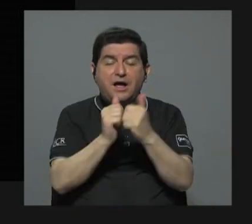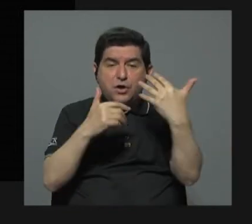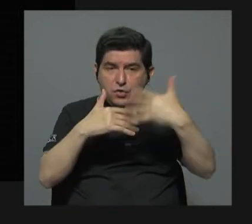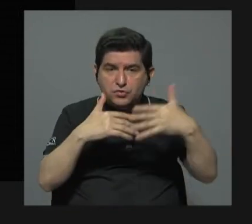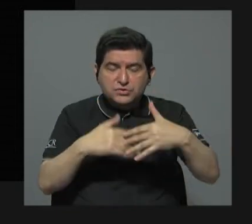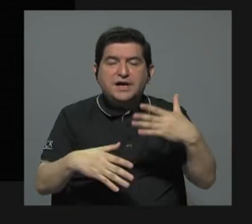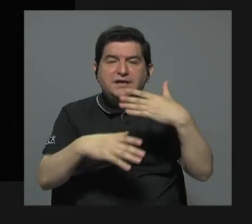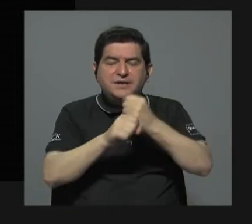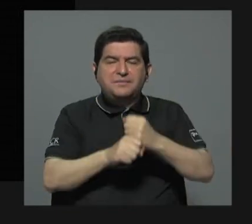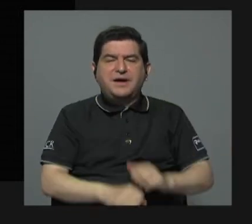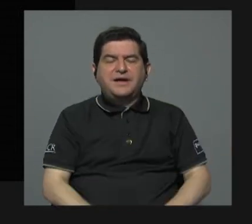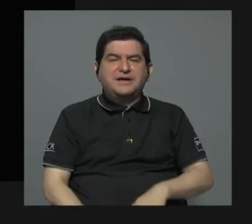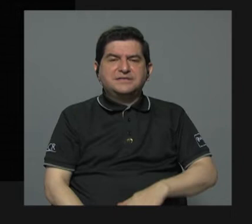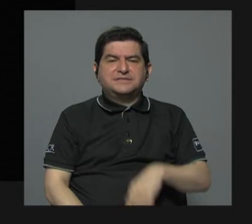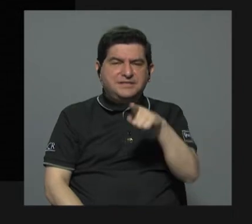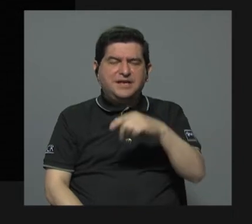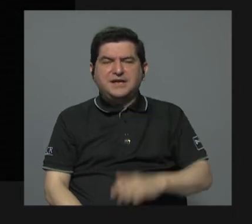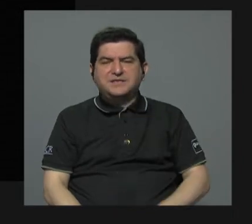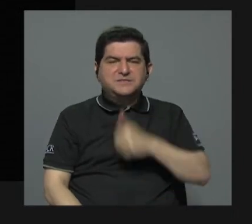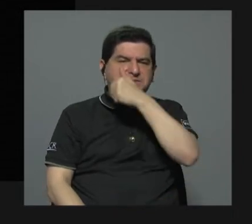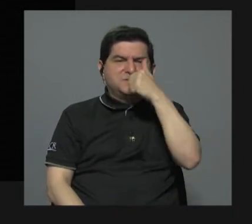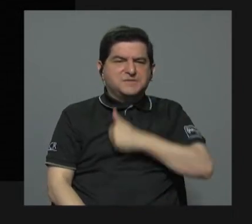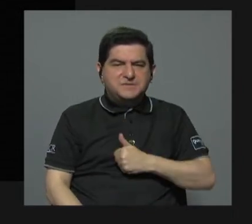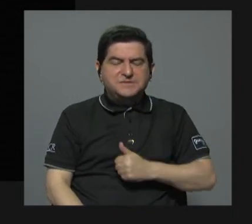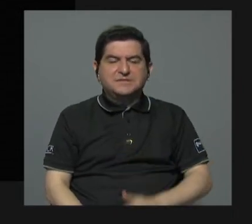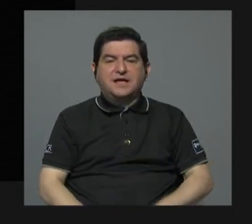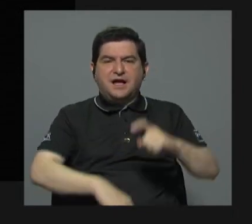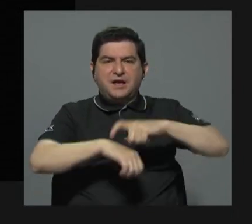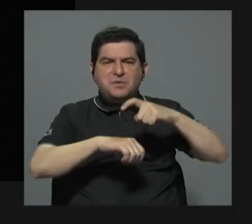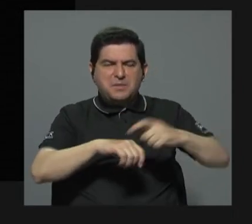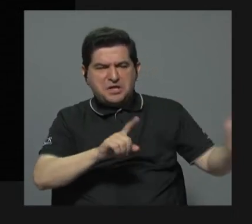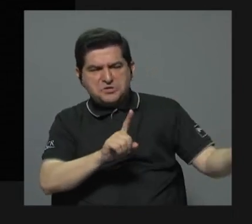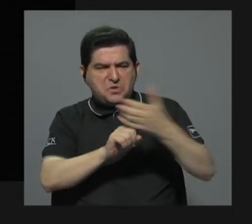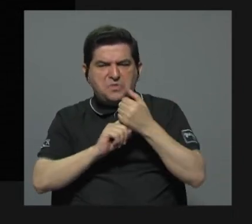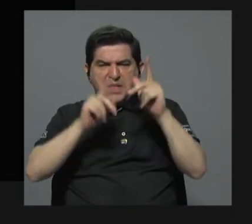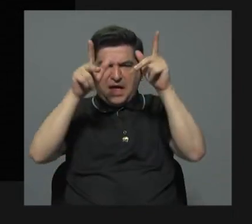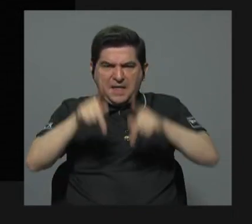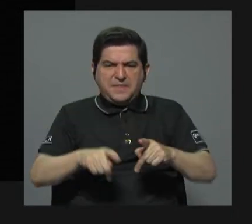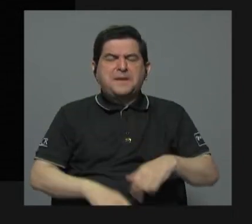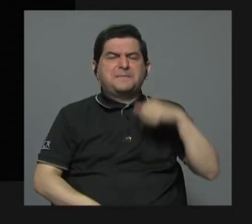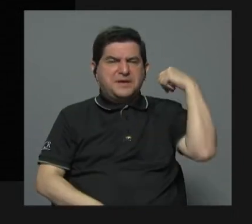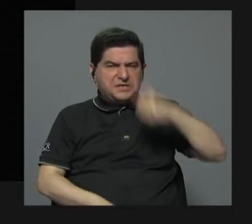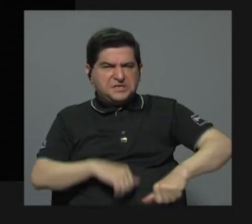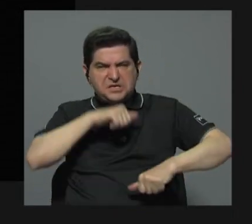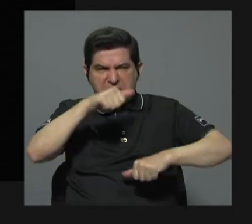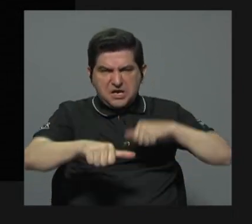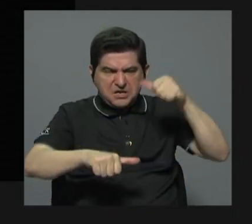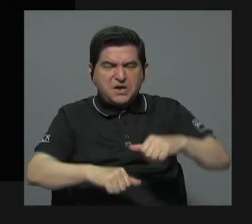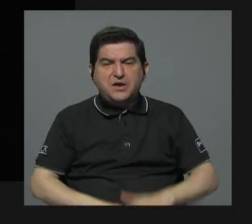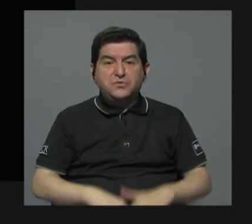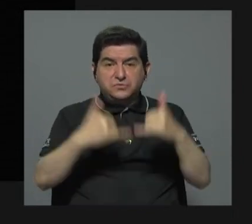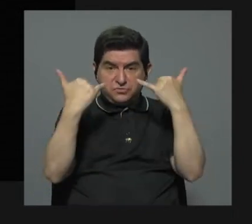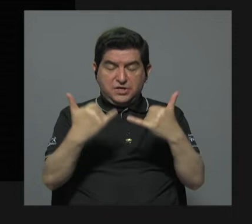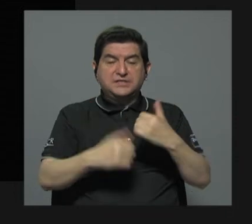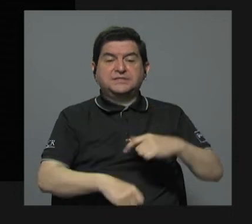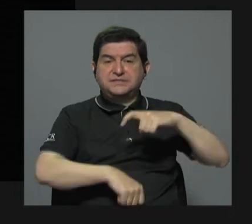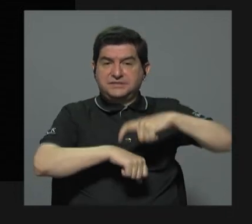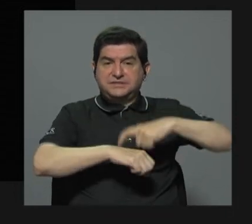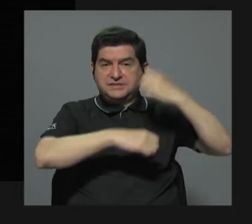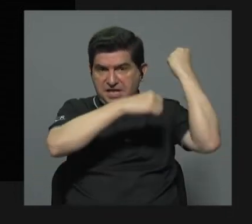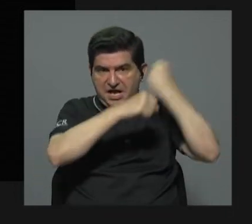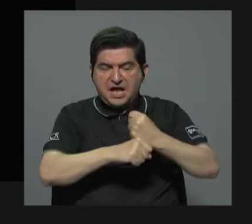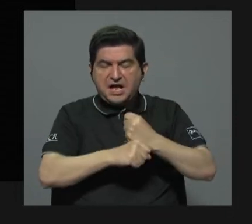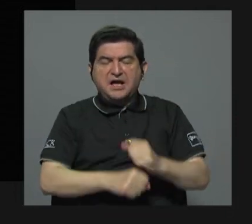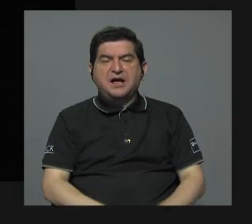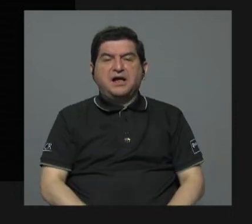probablemente estos nobles y su gente, cuando iban y capturaban prisioneros en las batallas, digo ya en plena conquista,